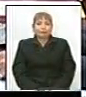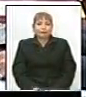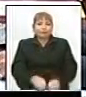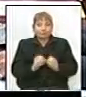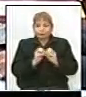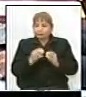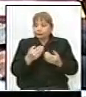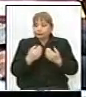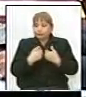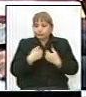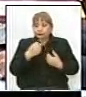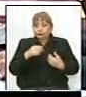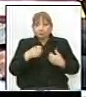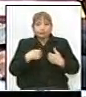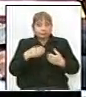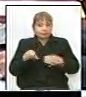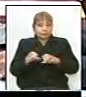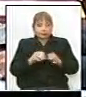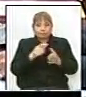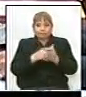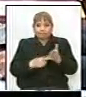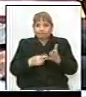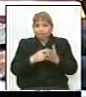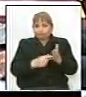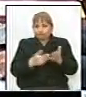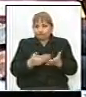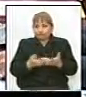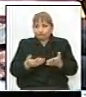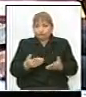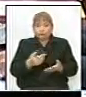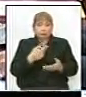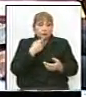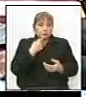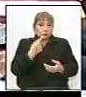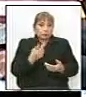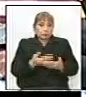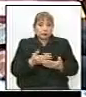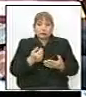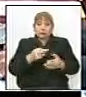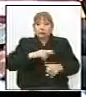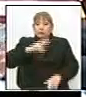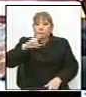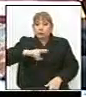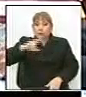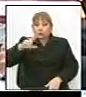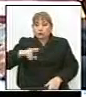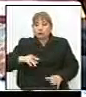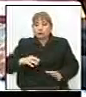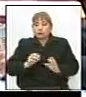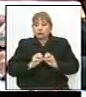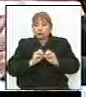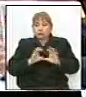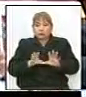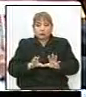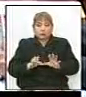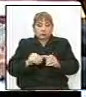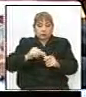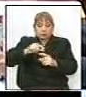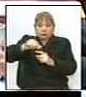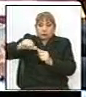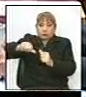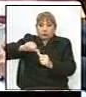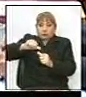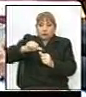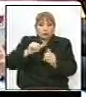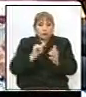Y sí tengo que hacer una crítica al Jurado Nacional de Elecciones. Por ejemplo, yo voy a hablar de mi región, saliéndome un poco del tema, pero vinculado